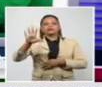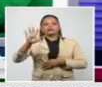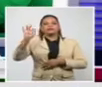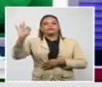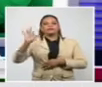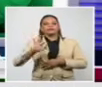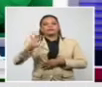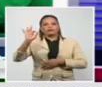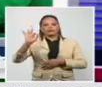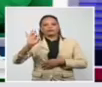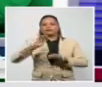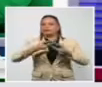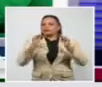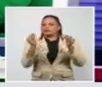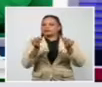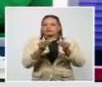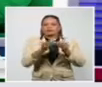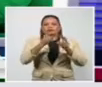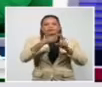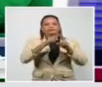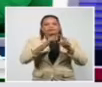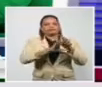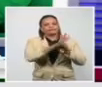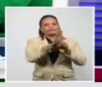13,5% de todas las personas diagnosticadas.